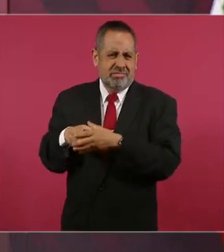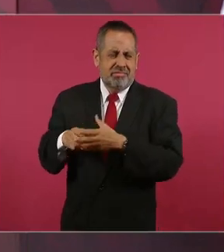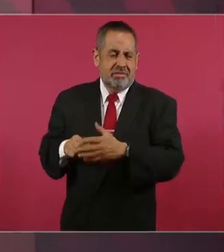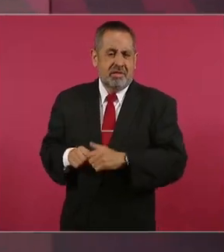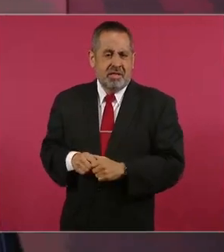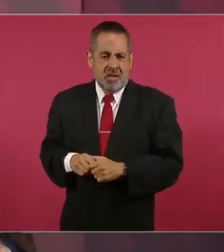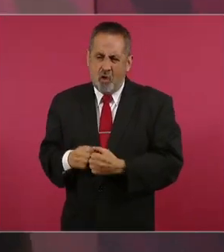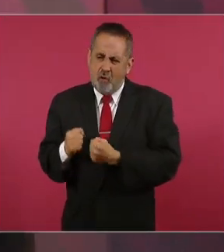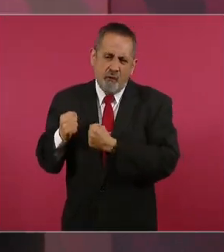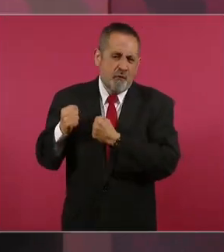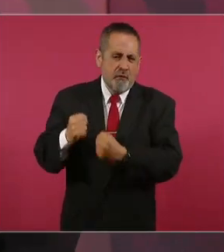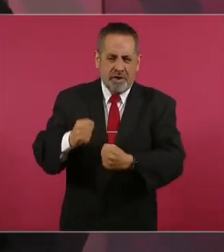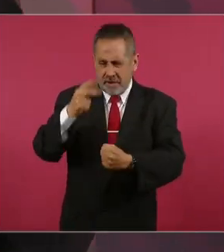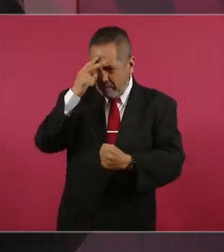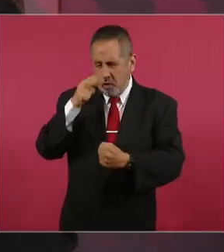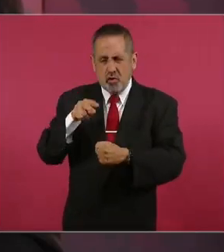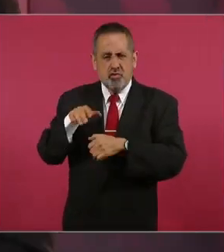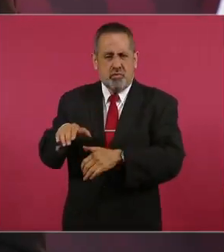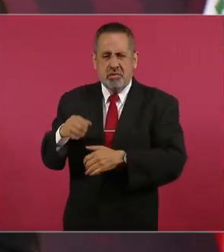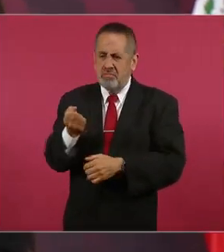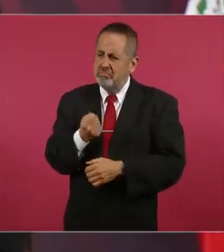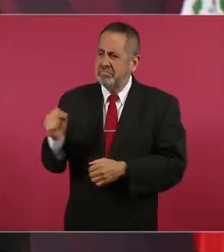es una potencia